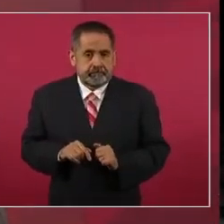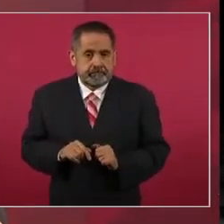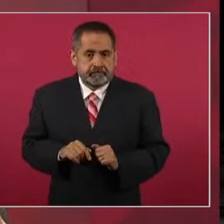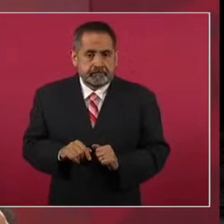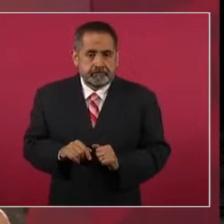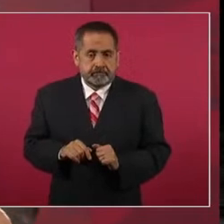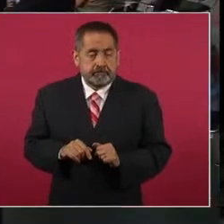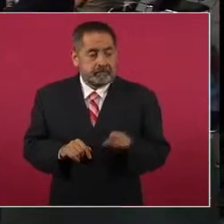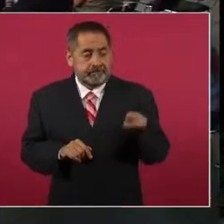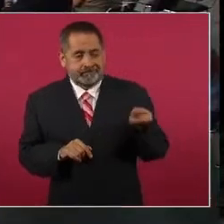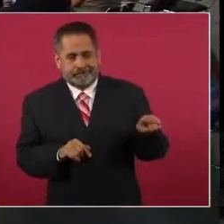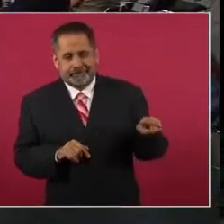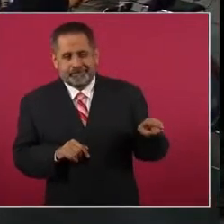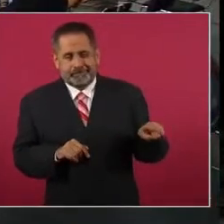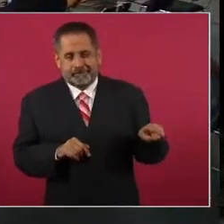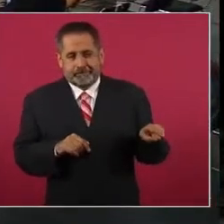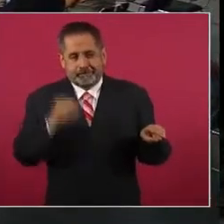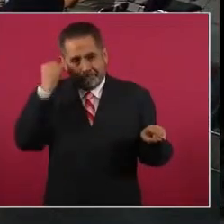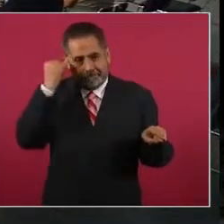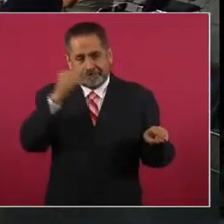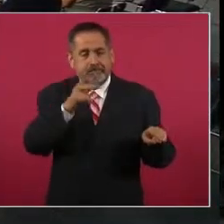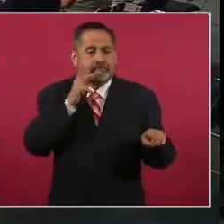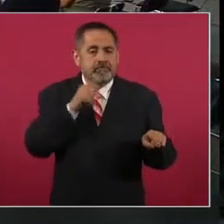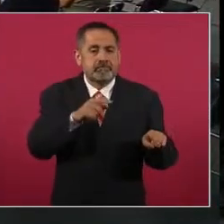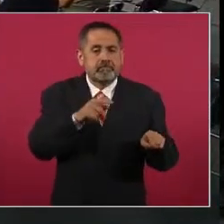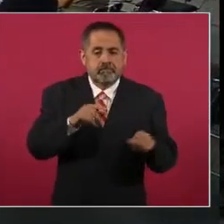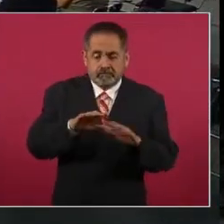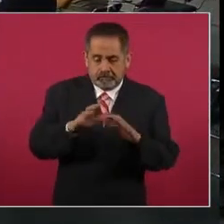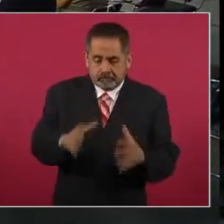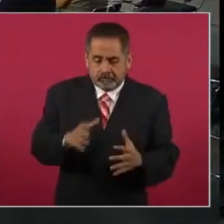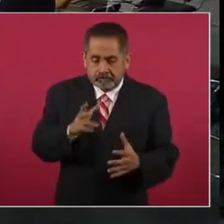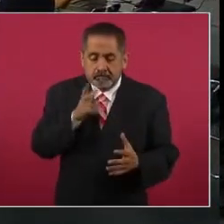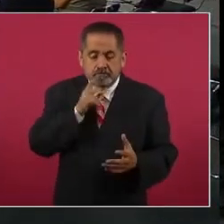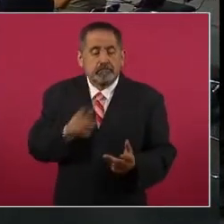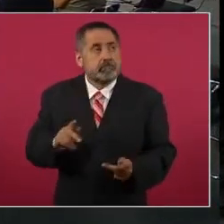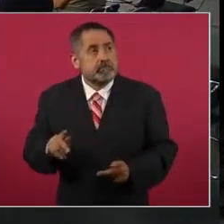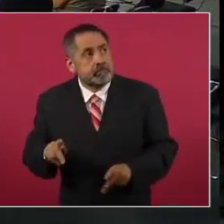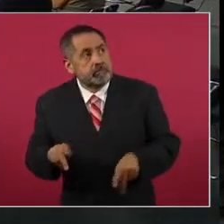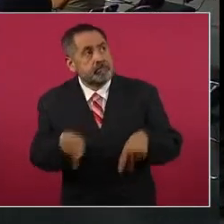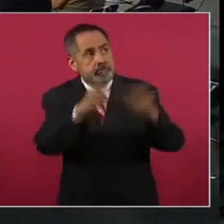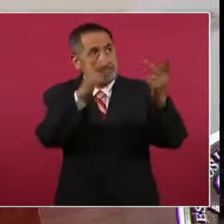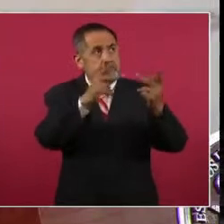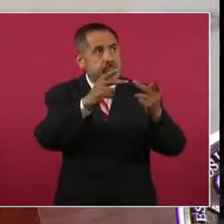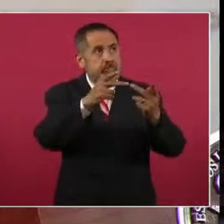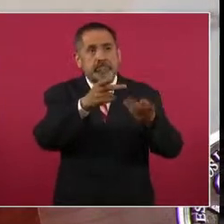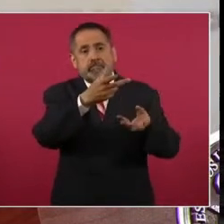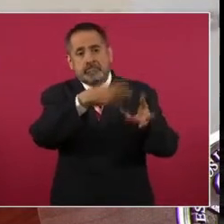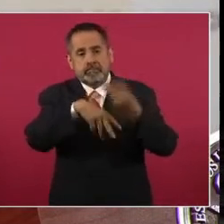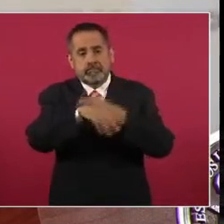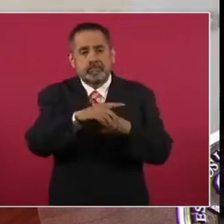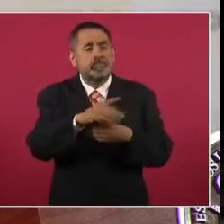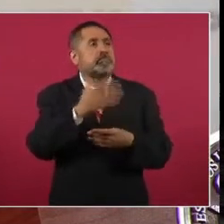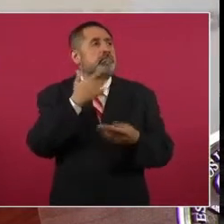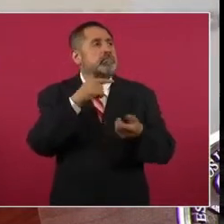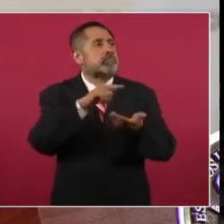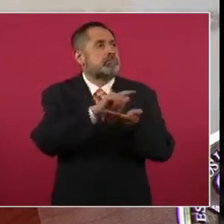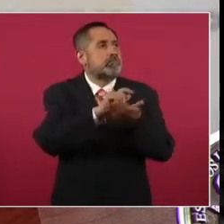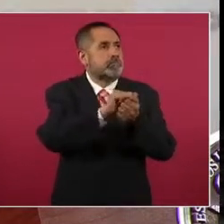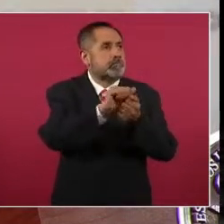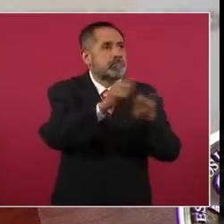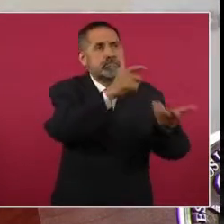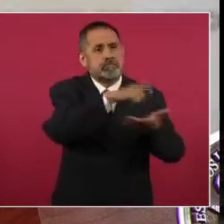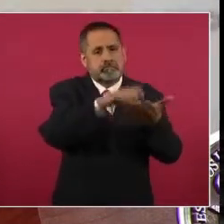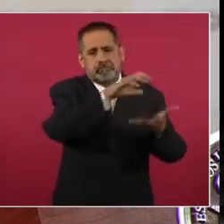que aplicaban consiste en vender petróleo crudo y comprar gasolinas que era como